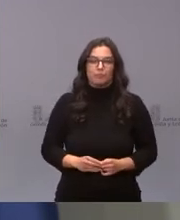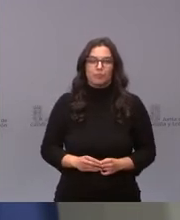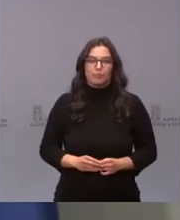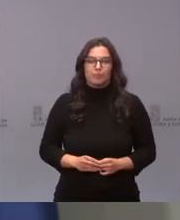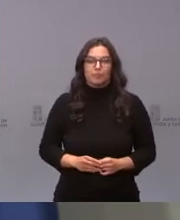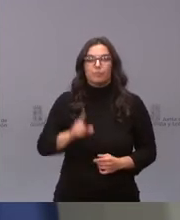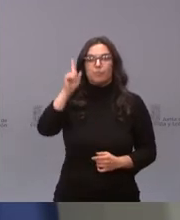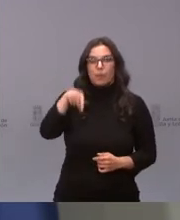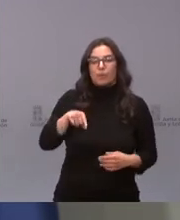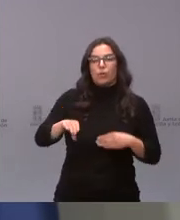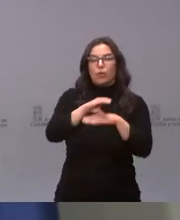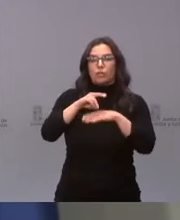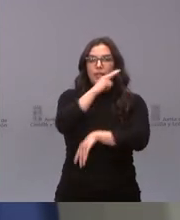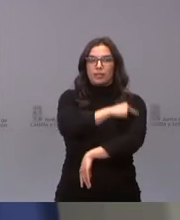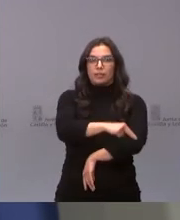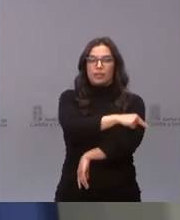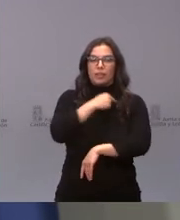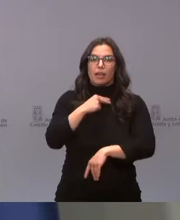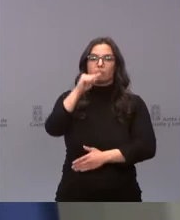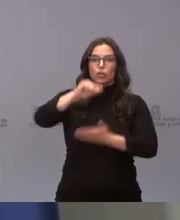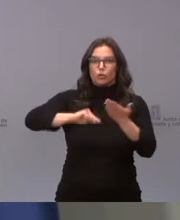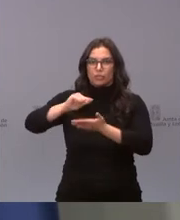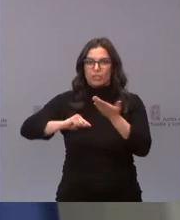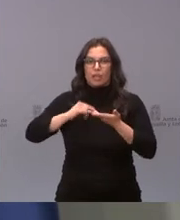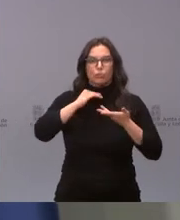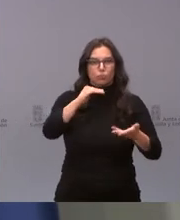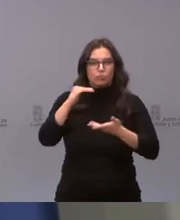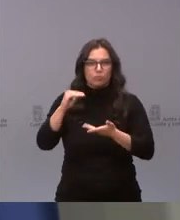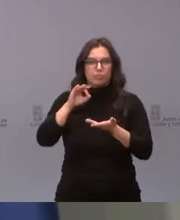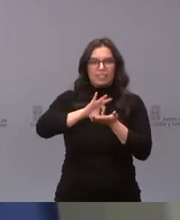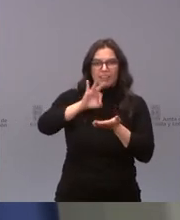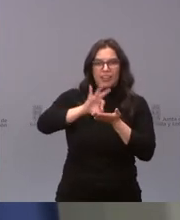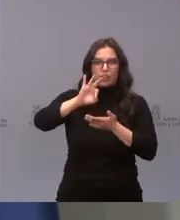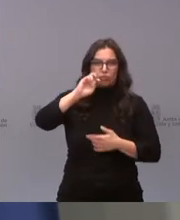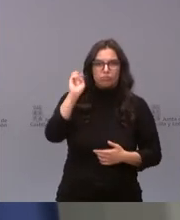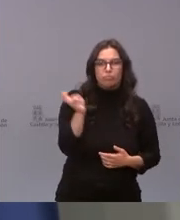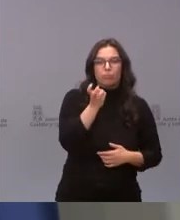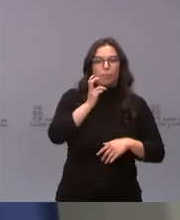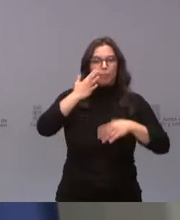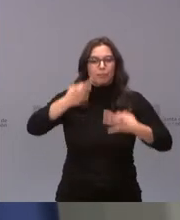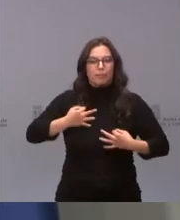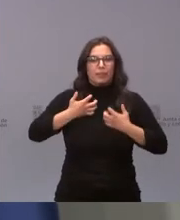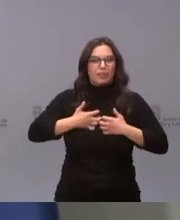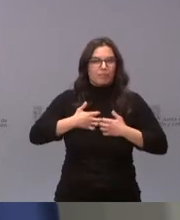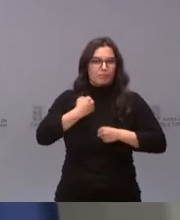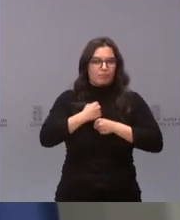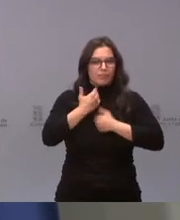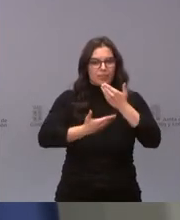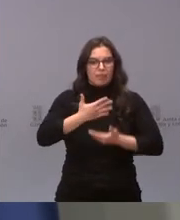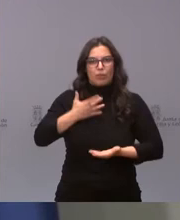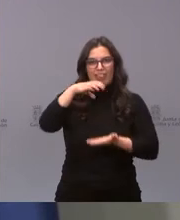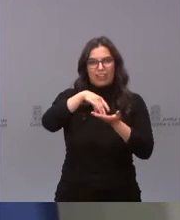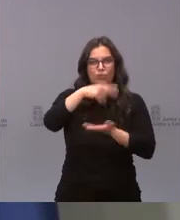También la Consejería de Sanidad contrata suministros y servicios necesarios para garantizar la actividad diaria de los centros